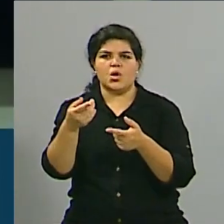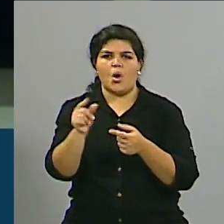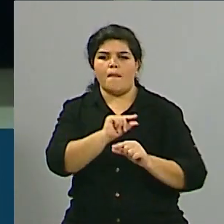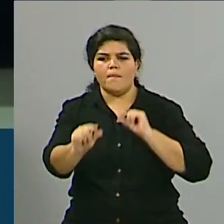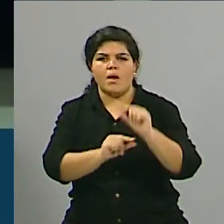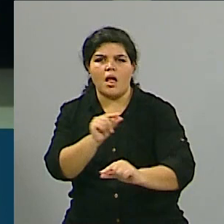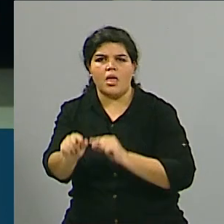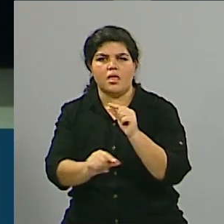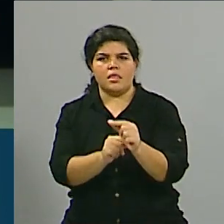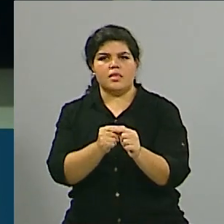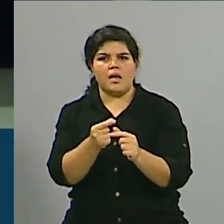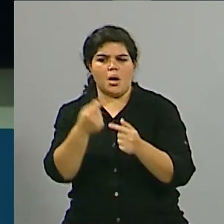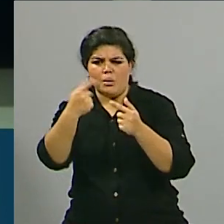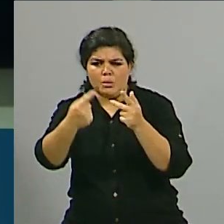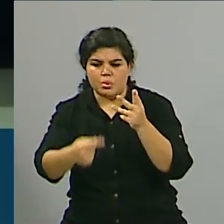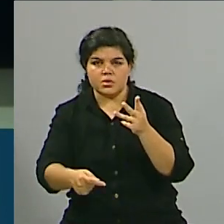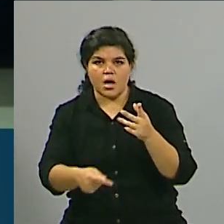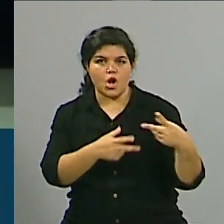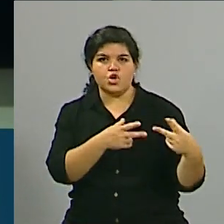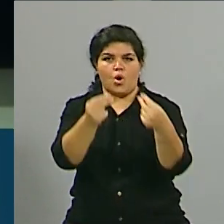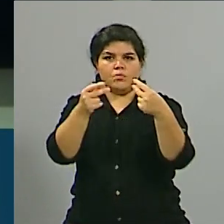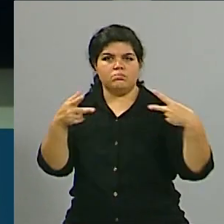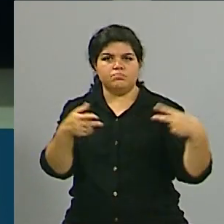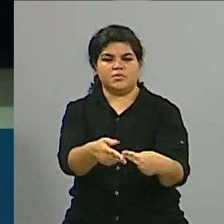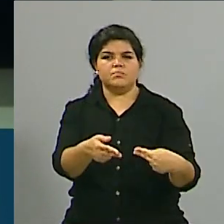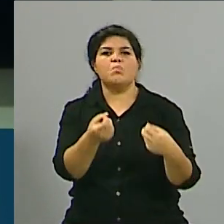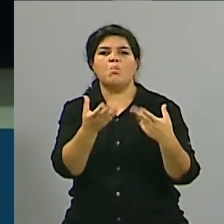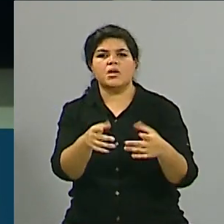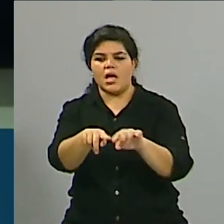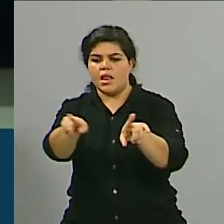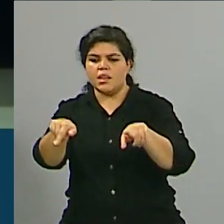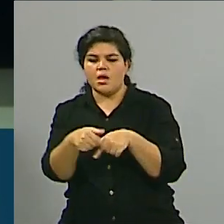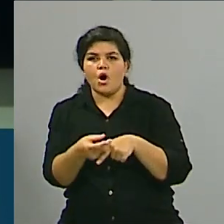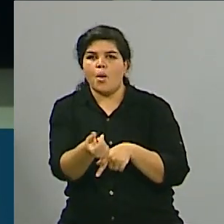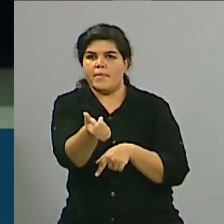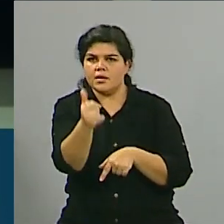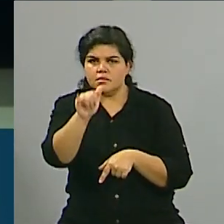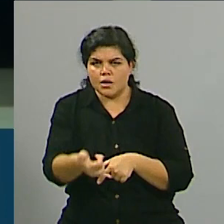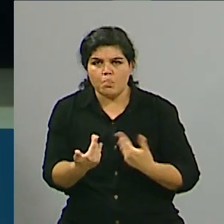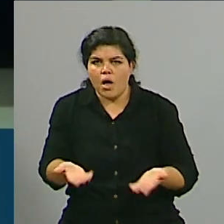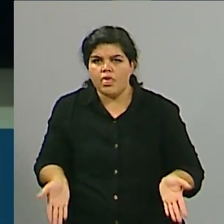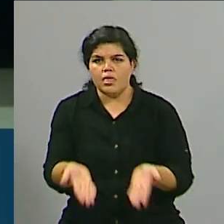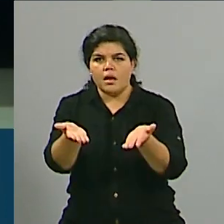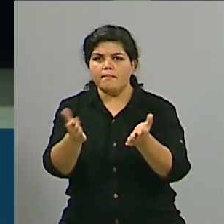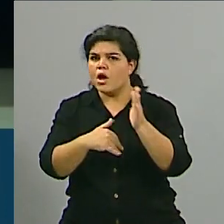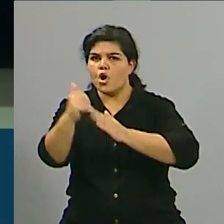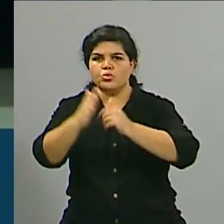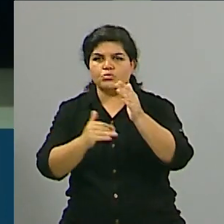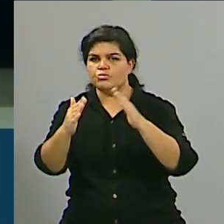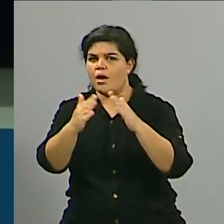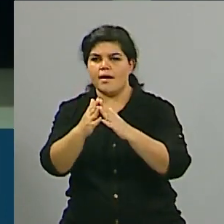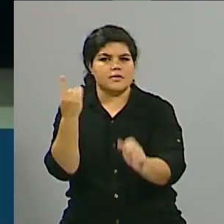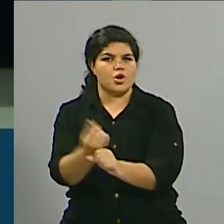algún otro beneficio, cuando le dicen que en ese lugar no es apto para vivir. La Valle ha crecido hacia los 4 puntos cardinales